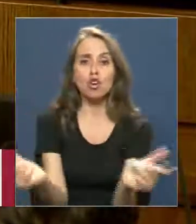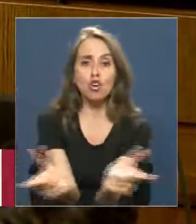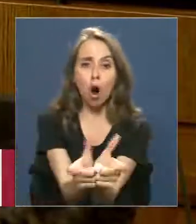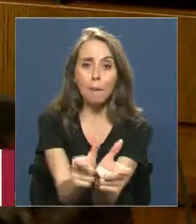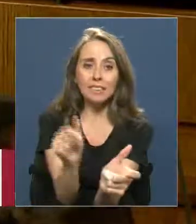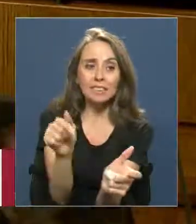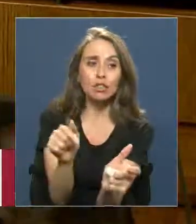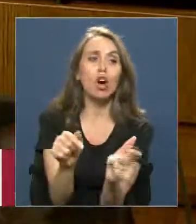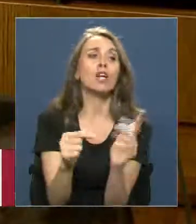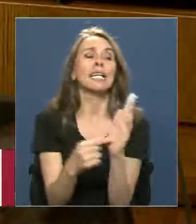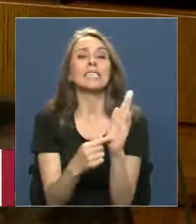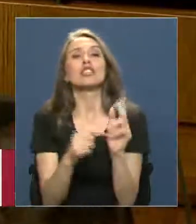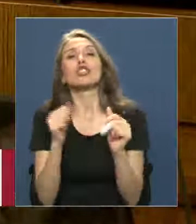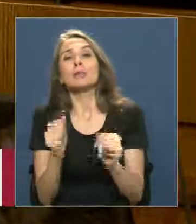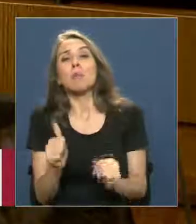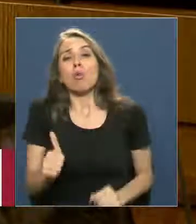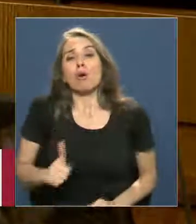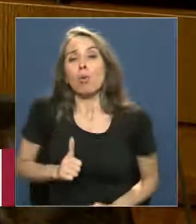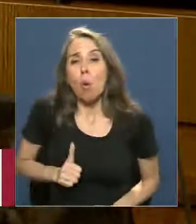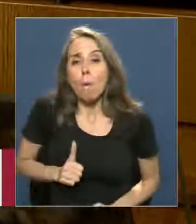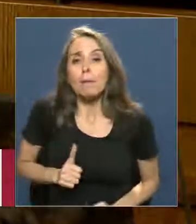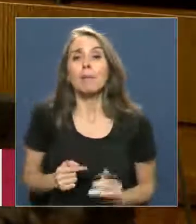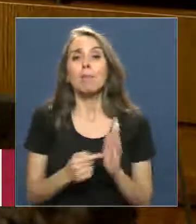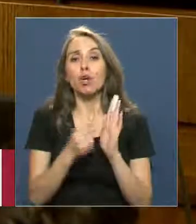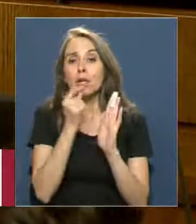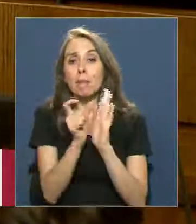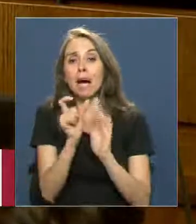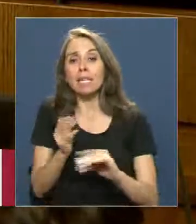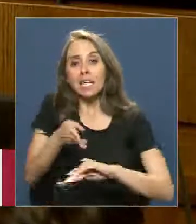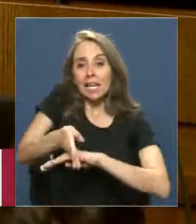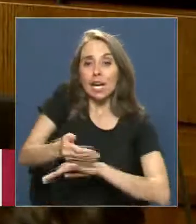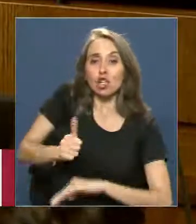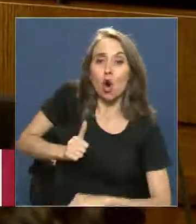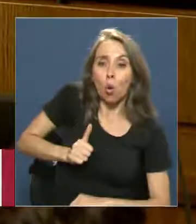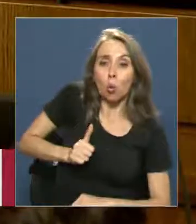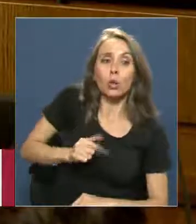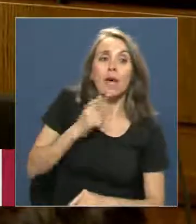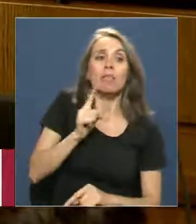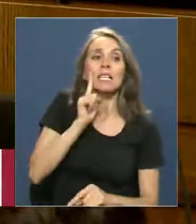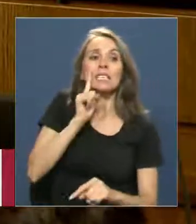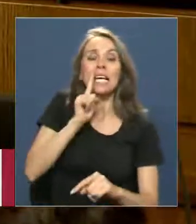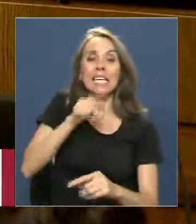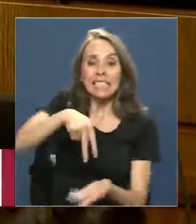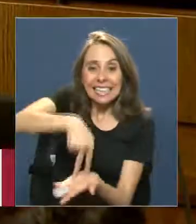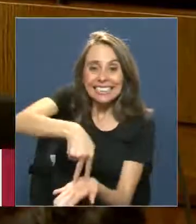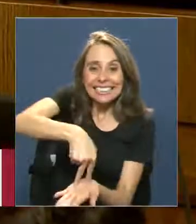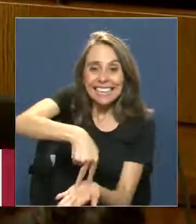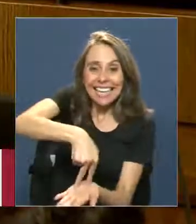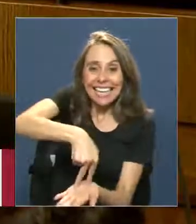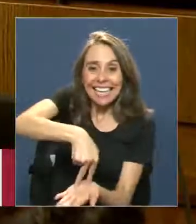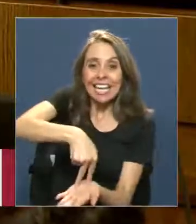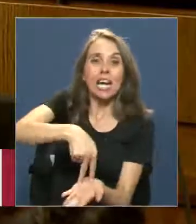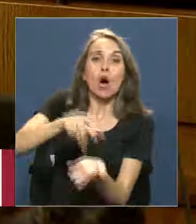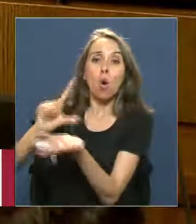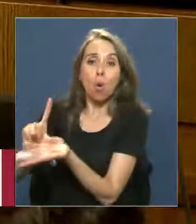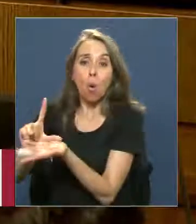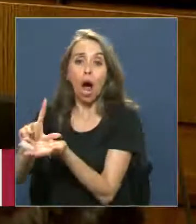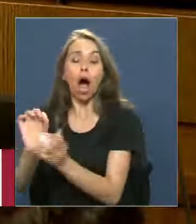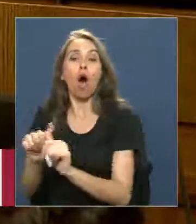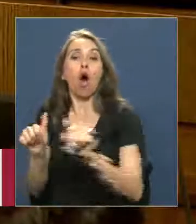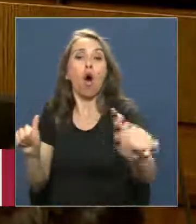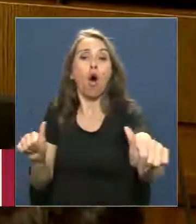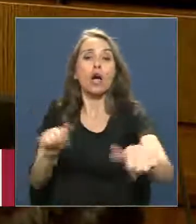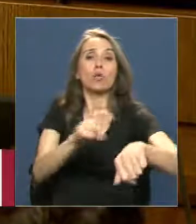salvaría, atendido que la definición de concurrencia habla de estar presente en un lugar o en un